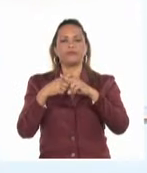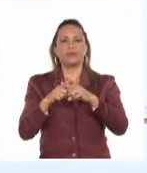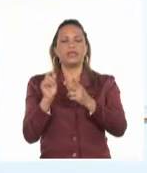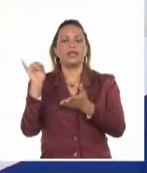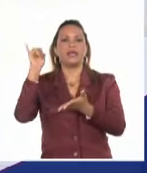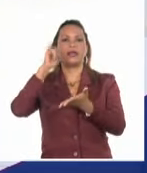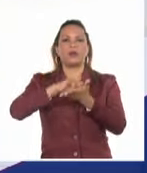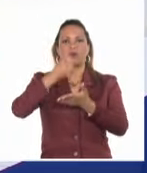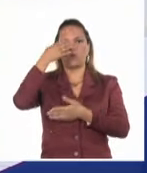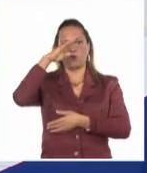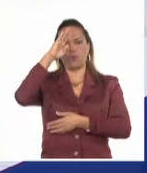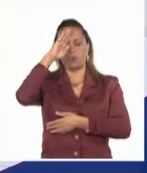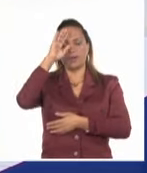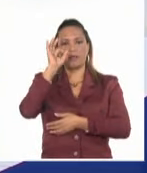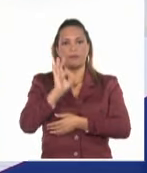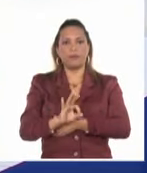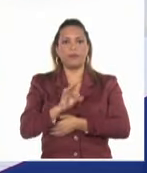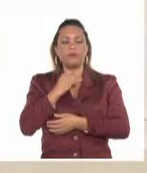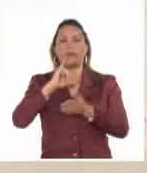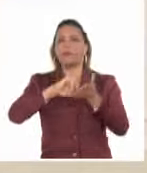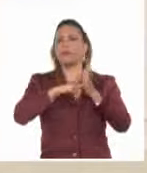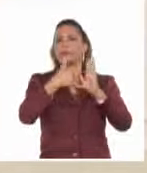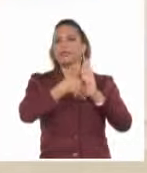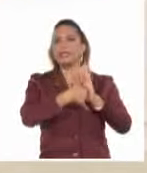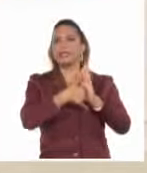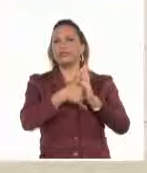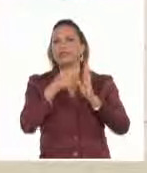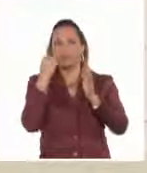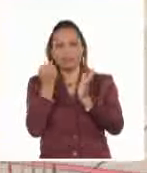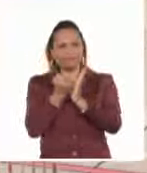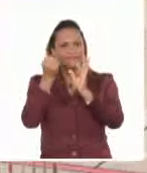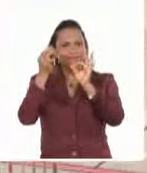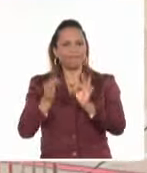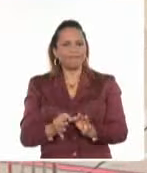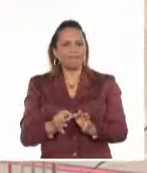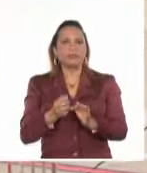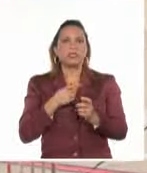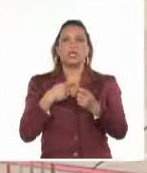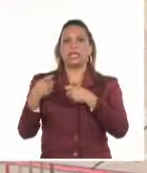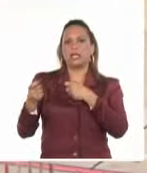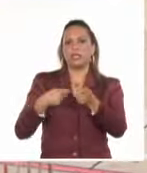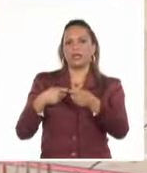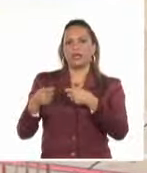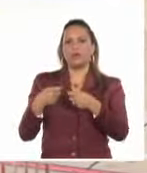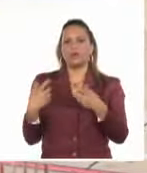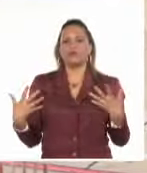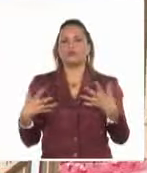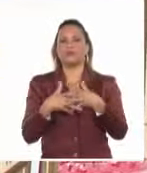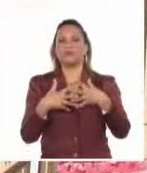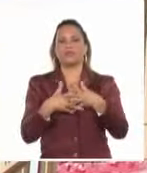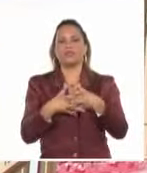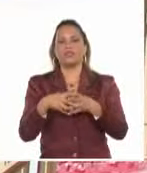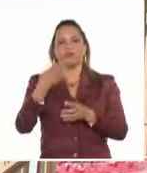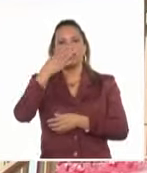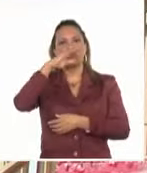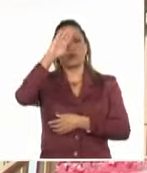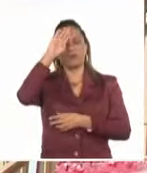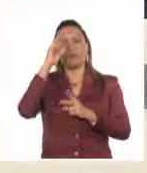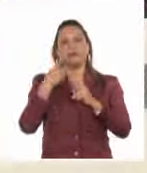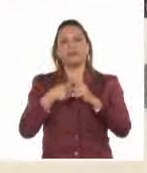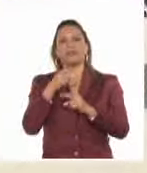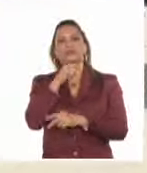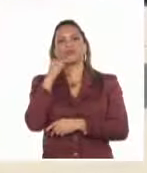de Aviación, proyectos que concretan la negociación y encuentros de trabajo en